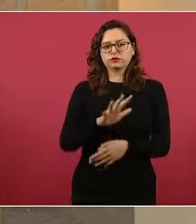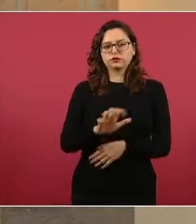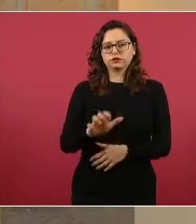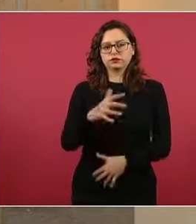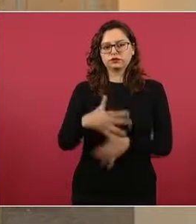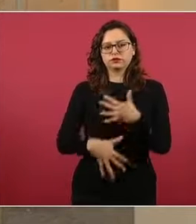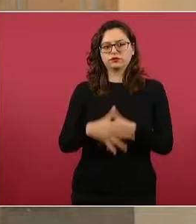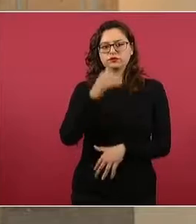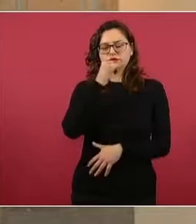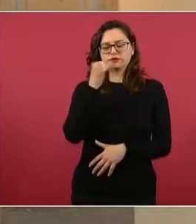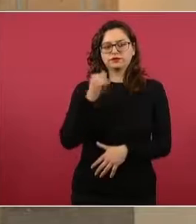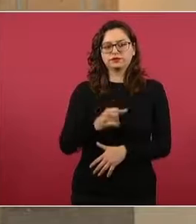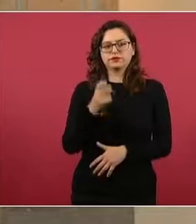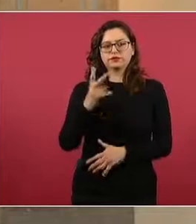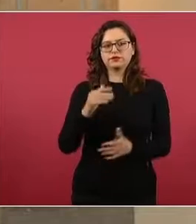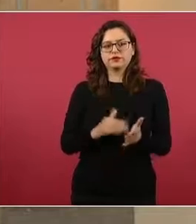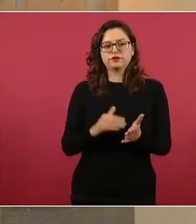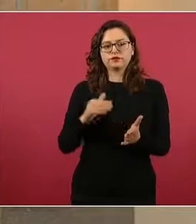1.515.000 e Italia